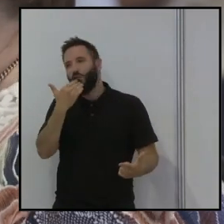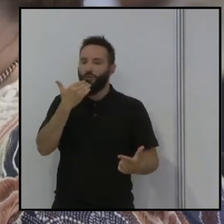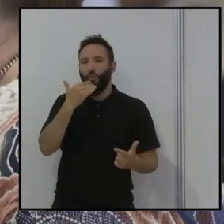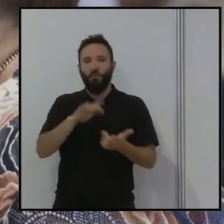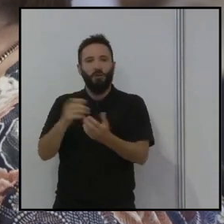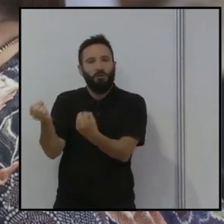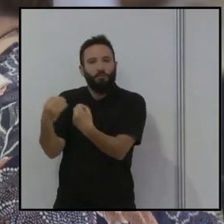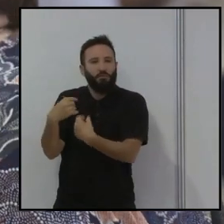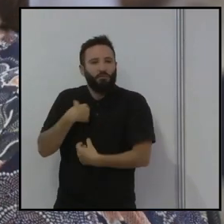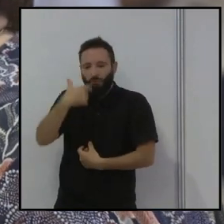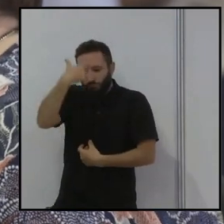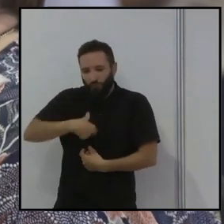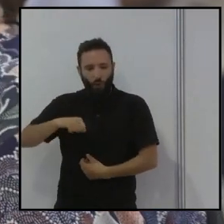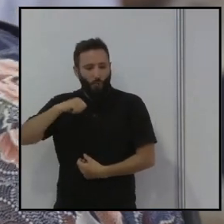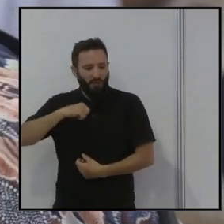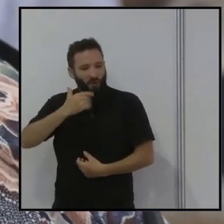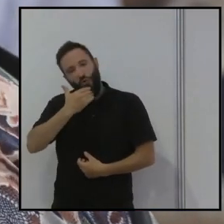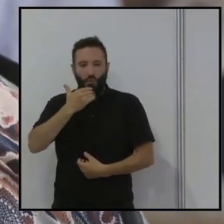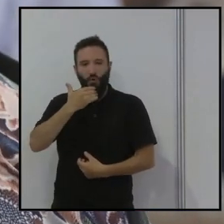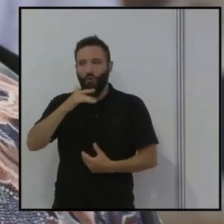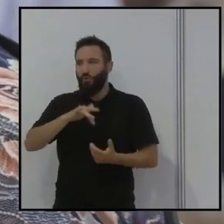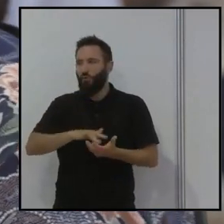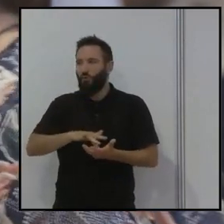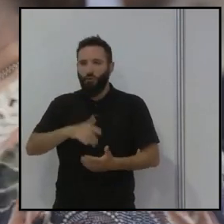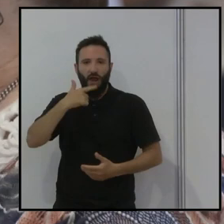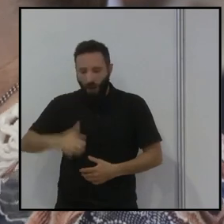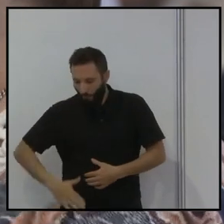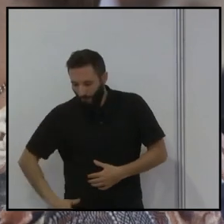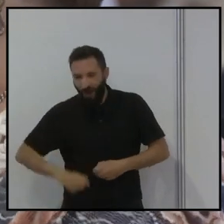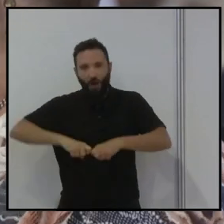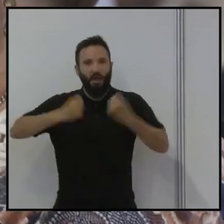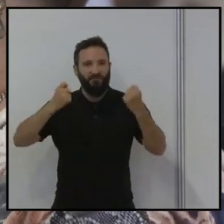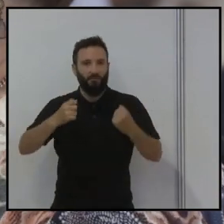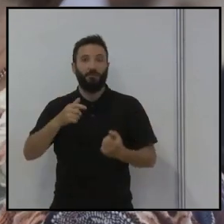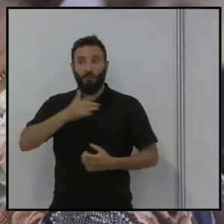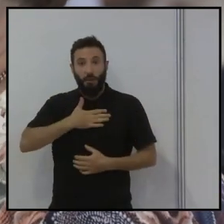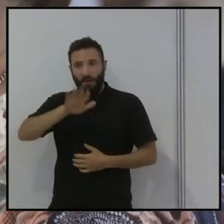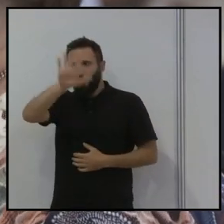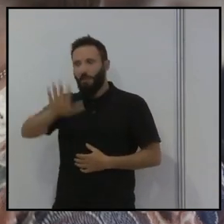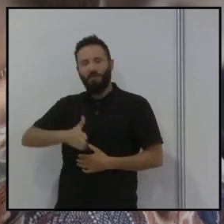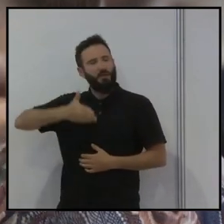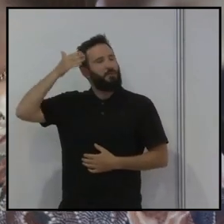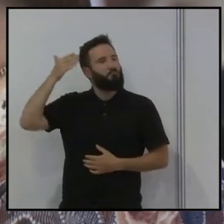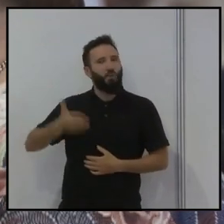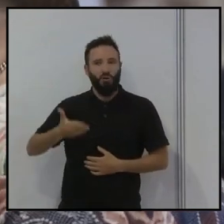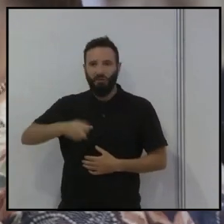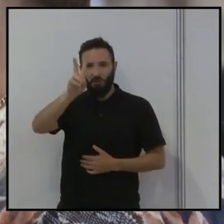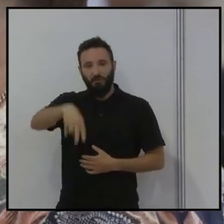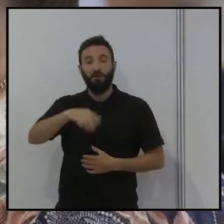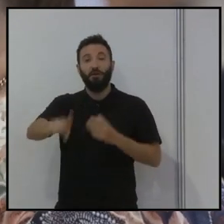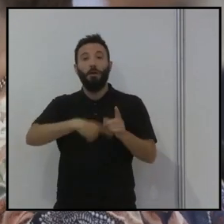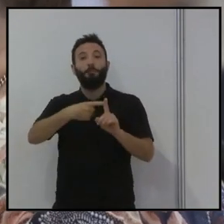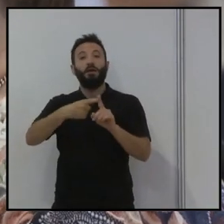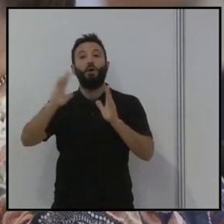diciendo, estoy hospitalizado con una fractura de fémur. Entonces, eso me parece importantísimo. Y en el momento en